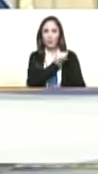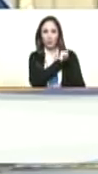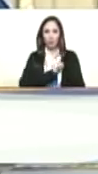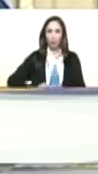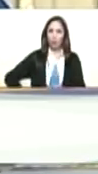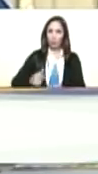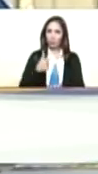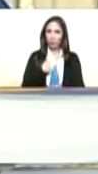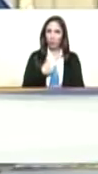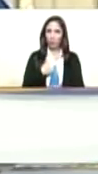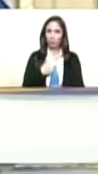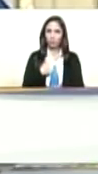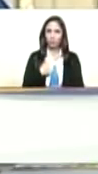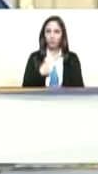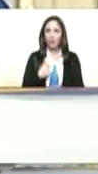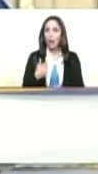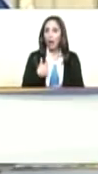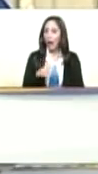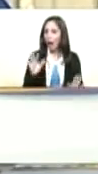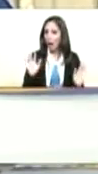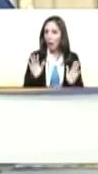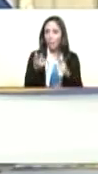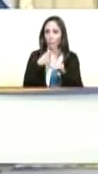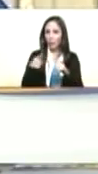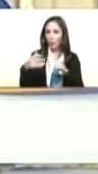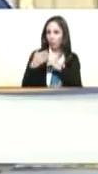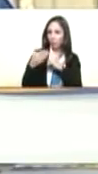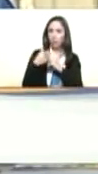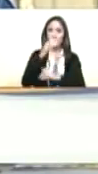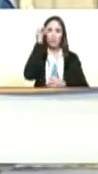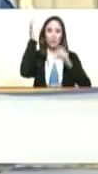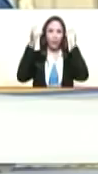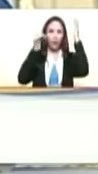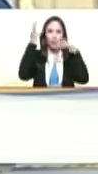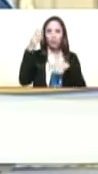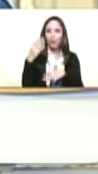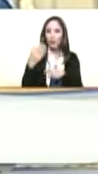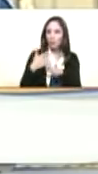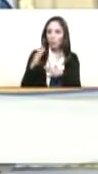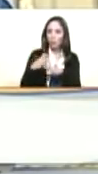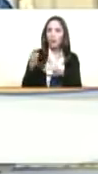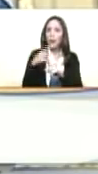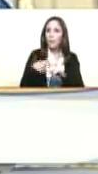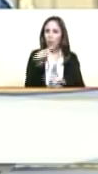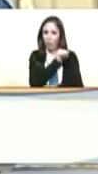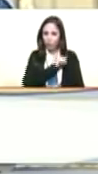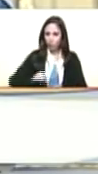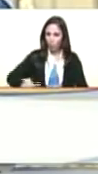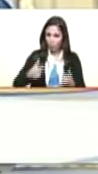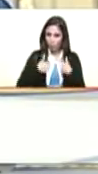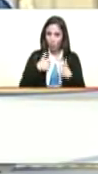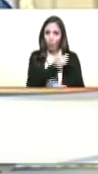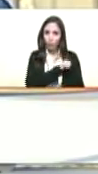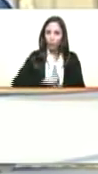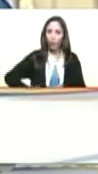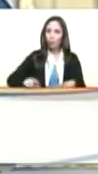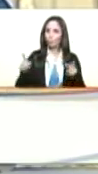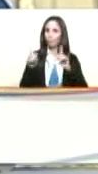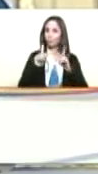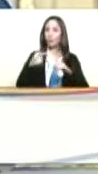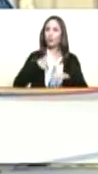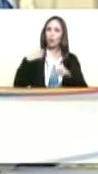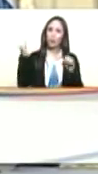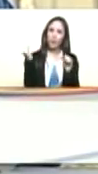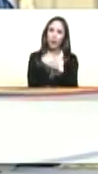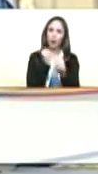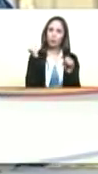mire, compadre, no me ofenda, critíqueme lo que sea, invente cualquier cosa, pero no diga que soy flojo, porque yo soy de un pueblo trabajador, un